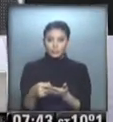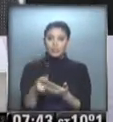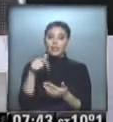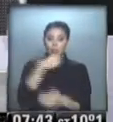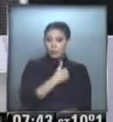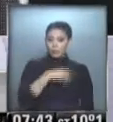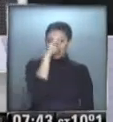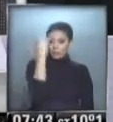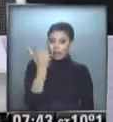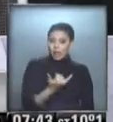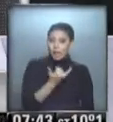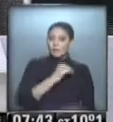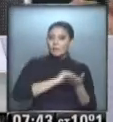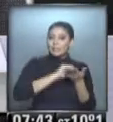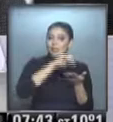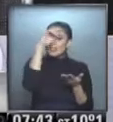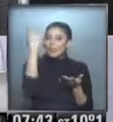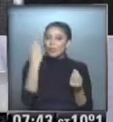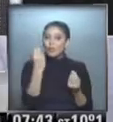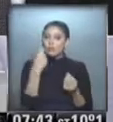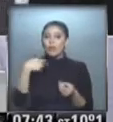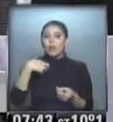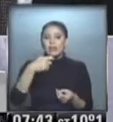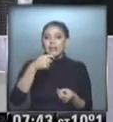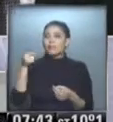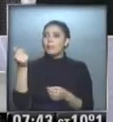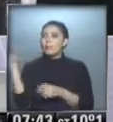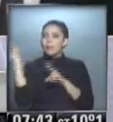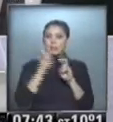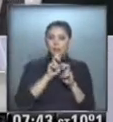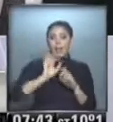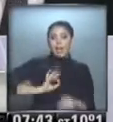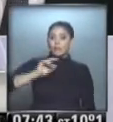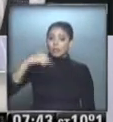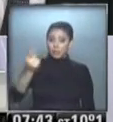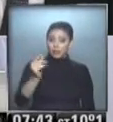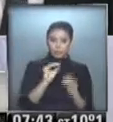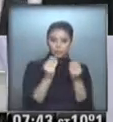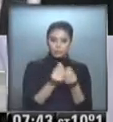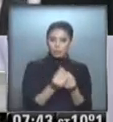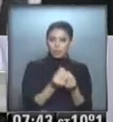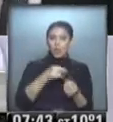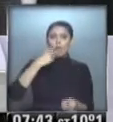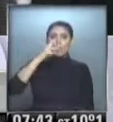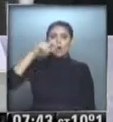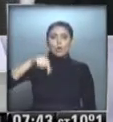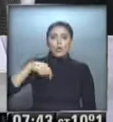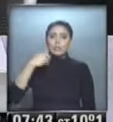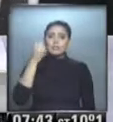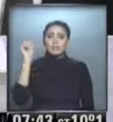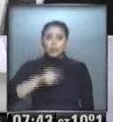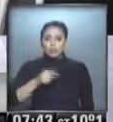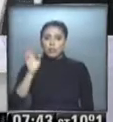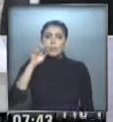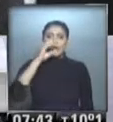el estado nacional la administración nacional por ingresos y gastos está dando para el año que viene un superávit de 2 6% del